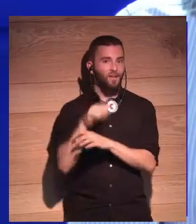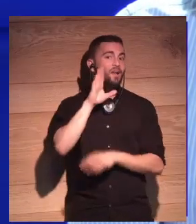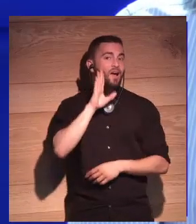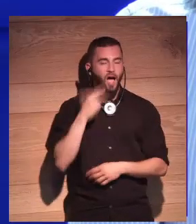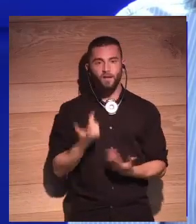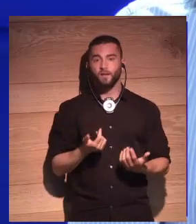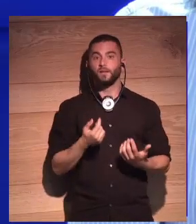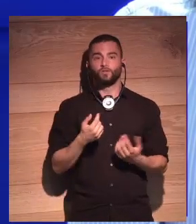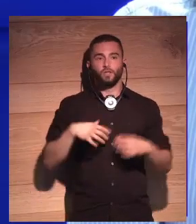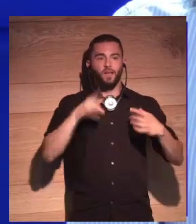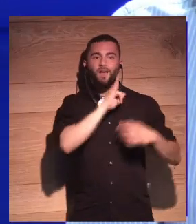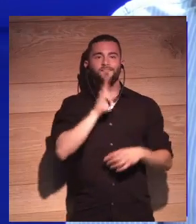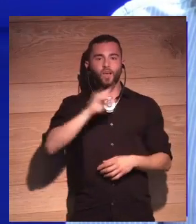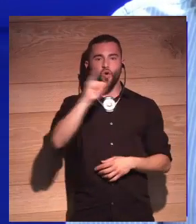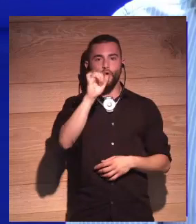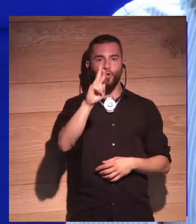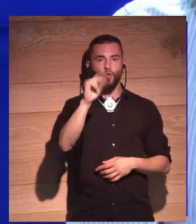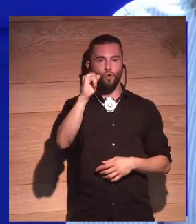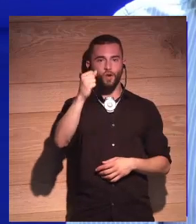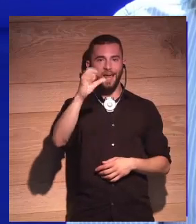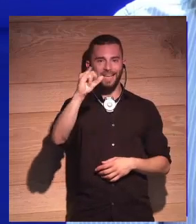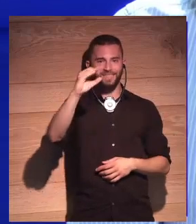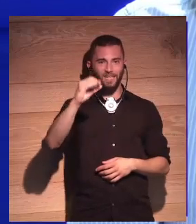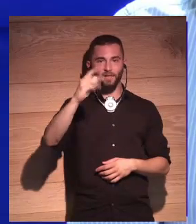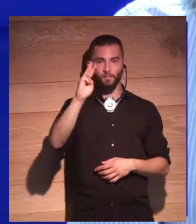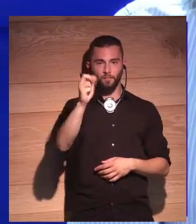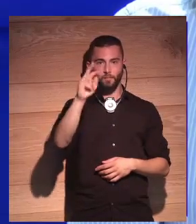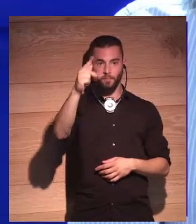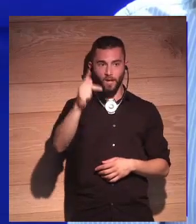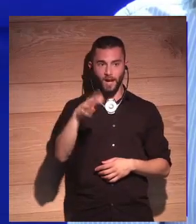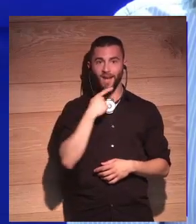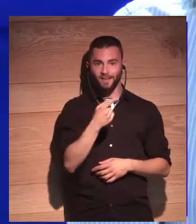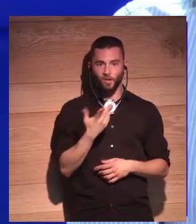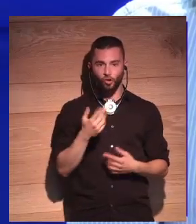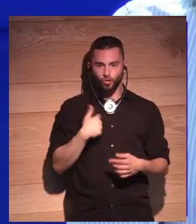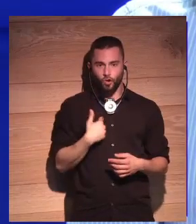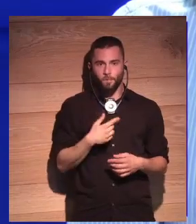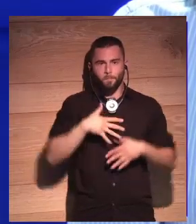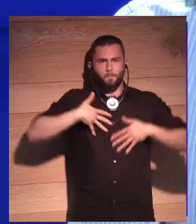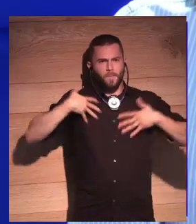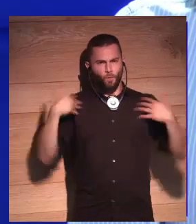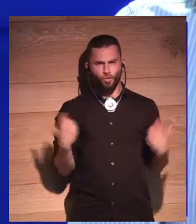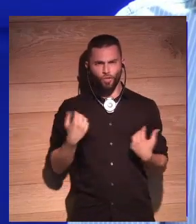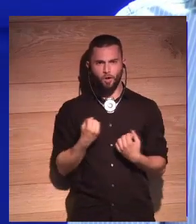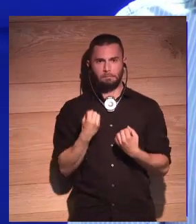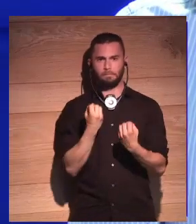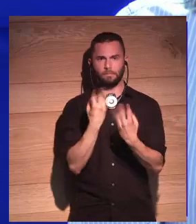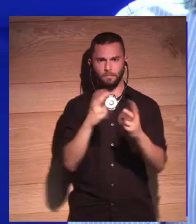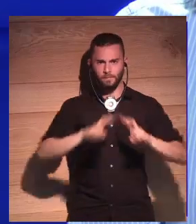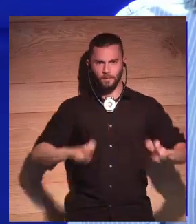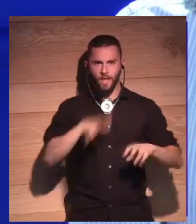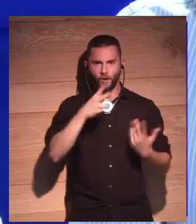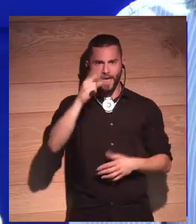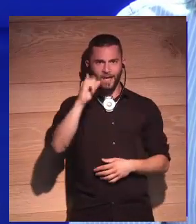aventuras. Y cuando digo Jurassic Park, hago una introducción porque me emociona, ¿vale? Y cuando ahora los hipsters,